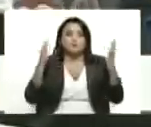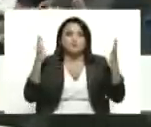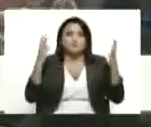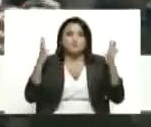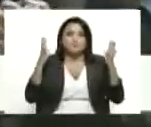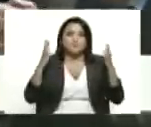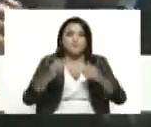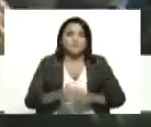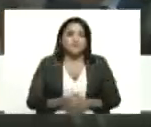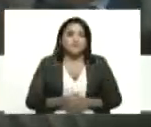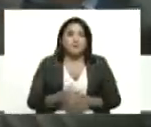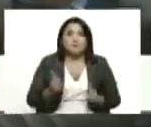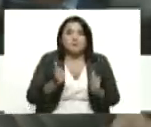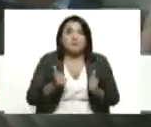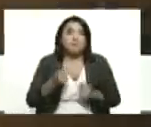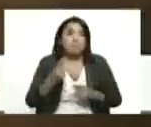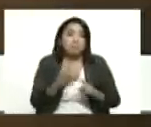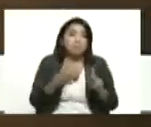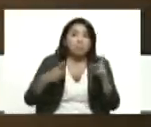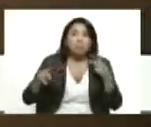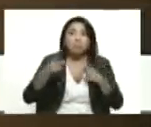Aquí no va a haber excusa de nadie.